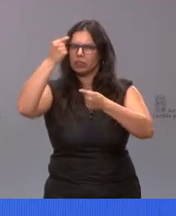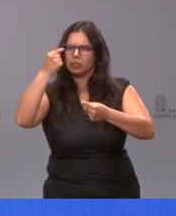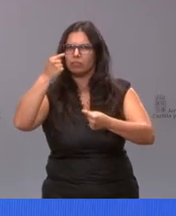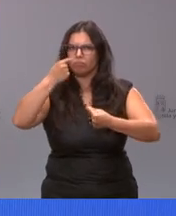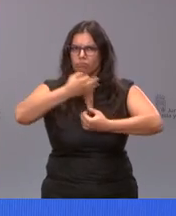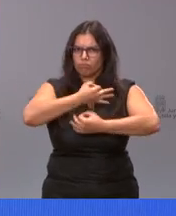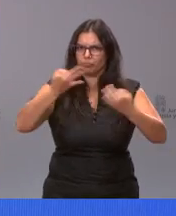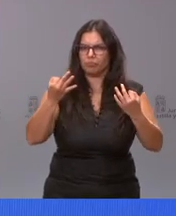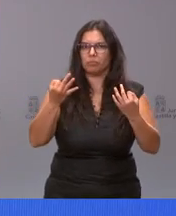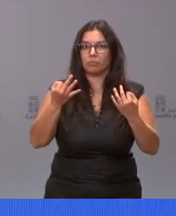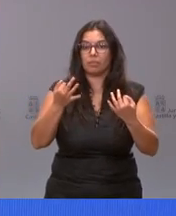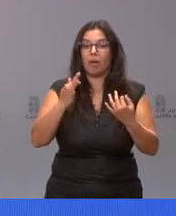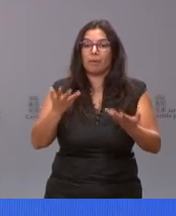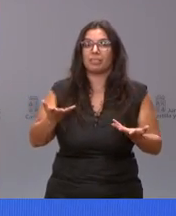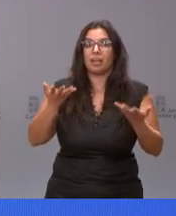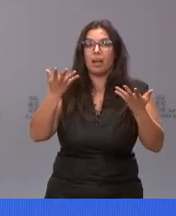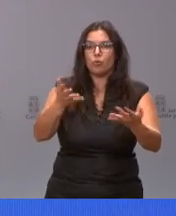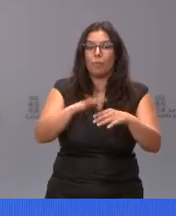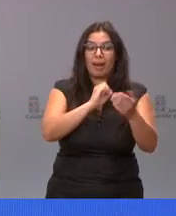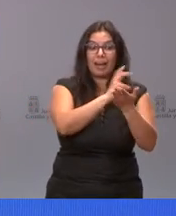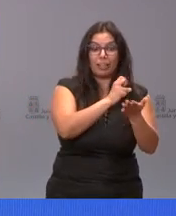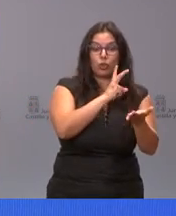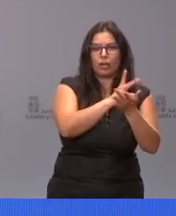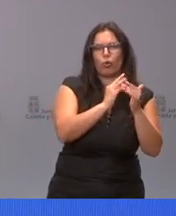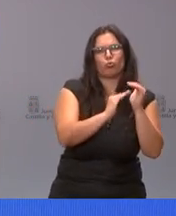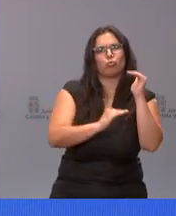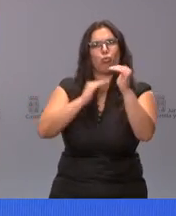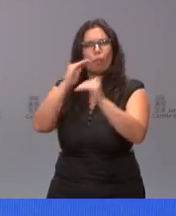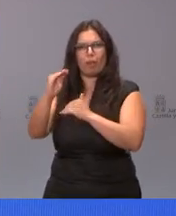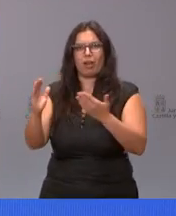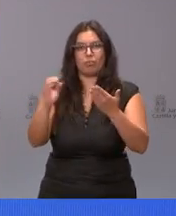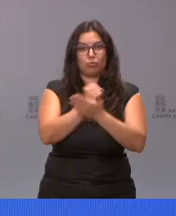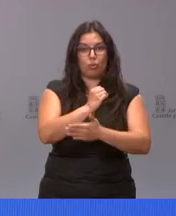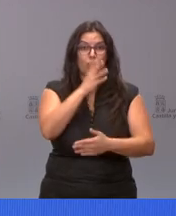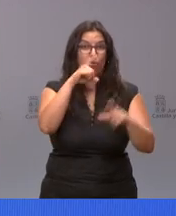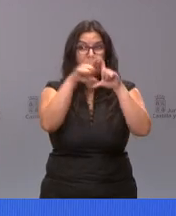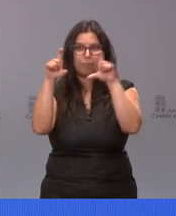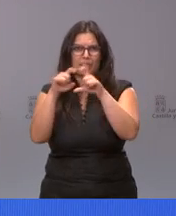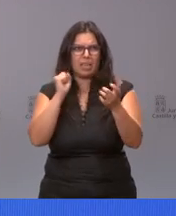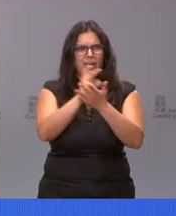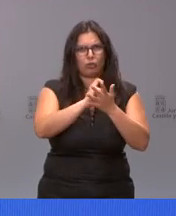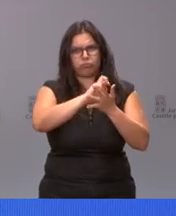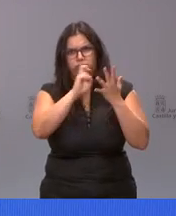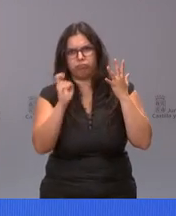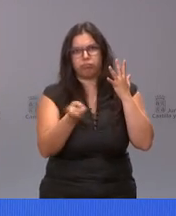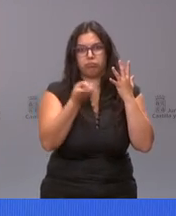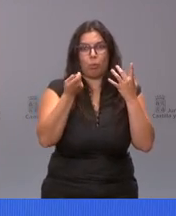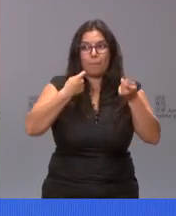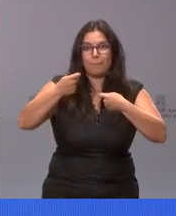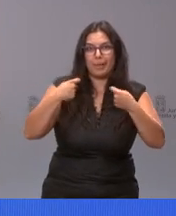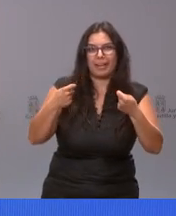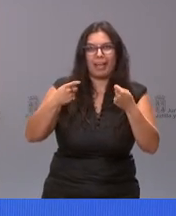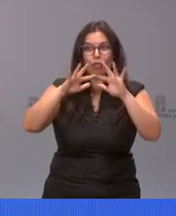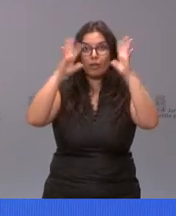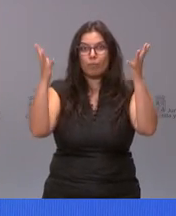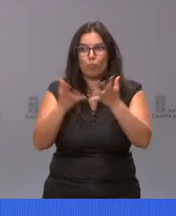plan que va a ayudar a superar los retos que afrontan cada vez más las empresas en un mercado cada vez más